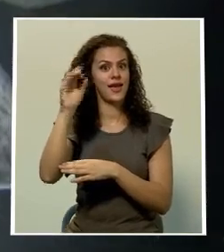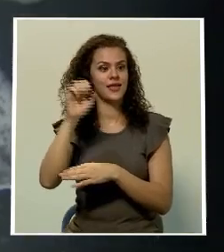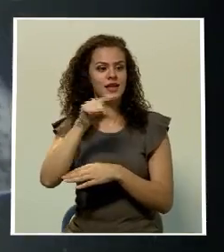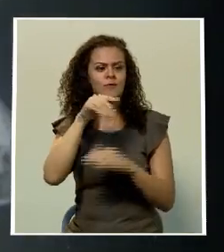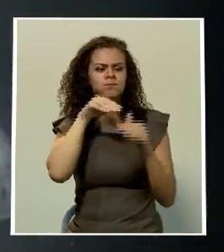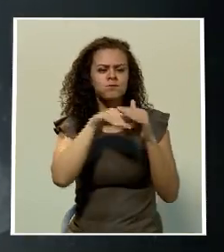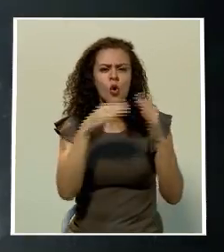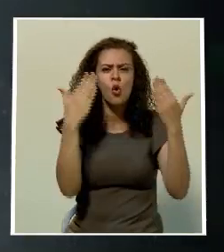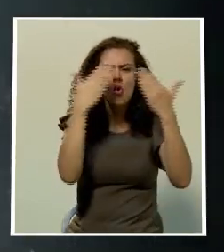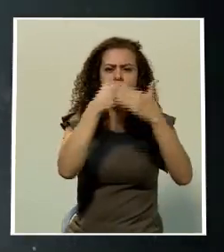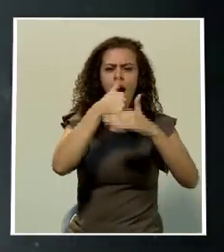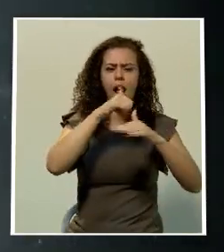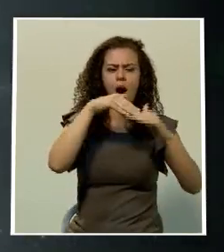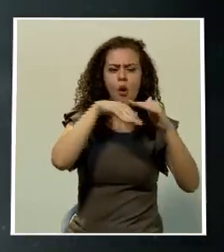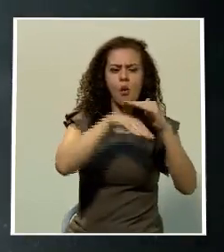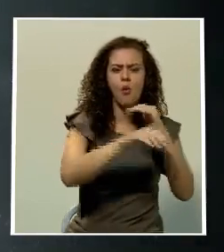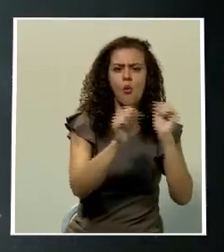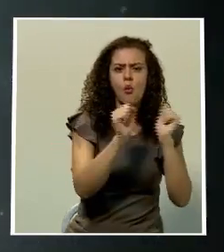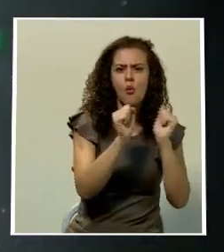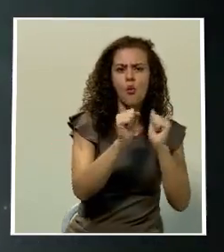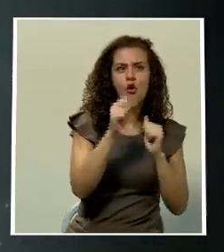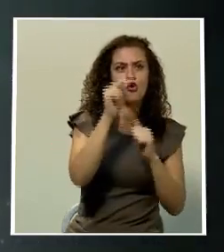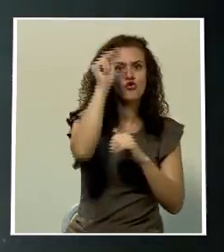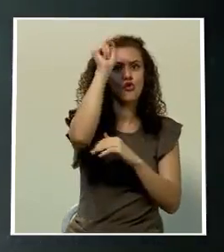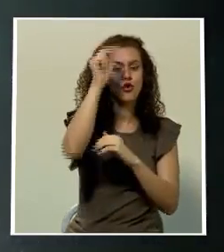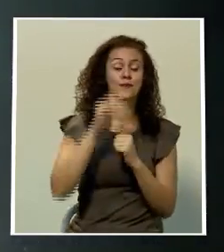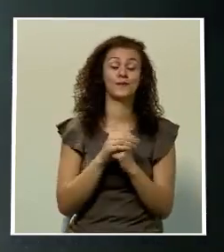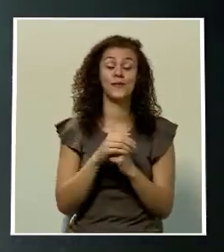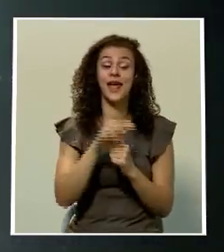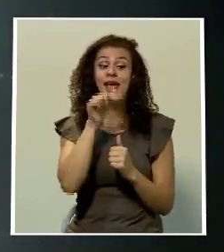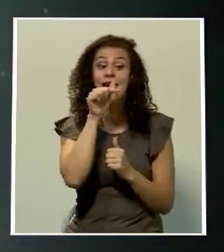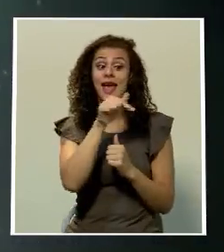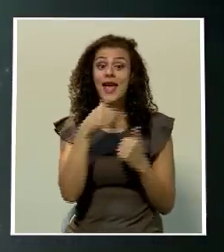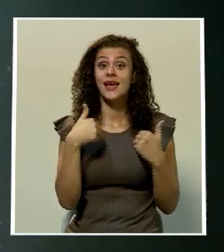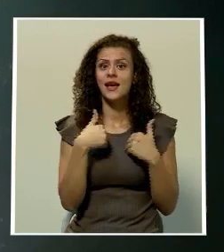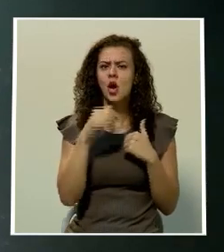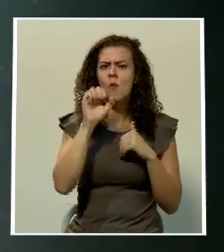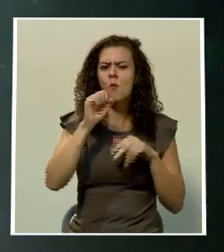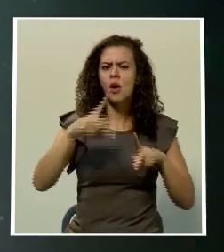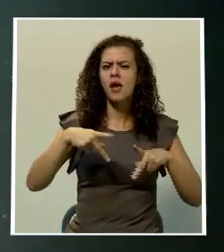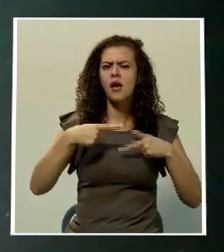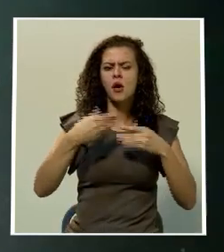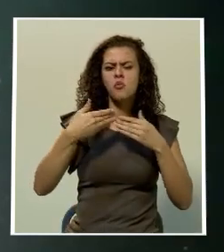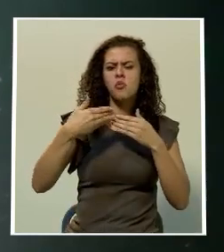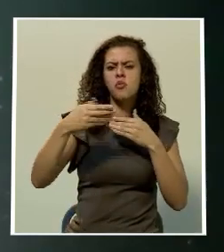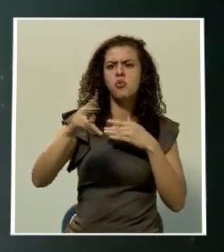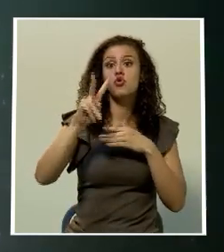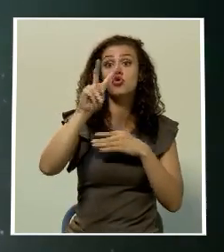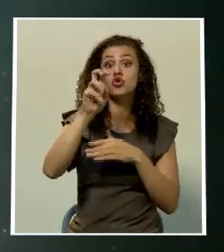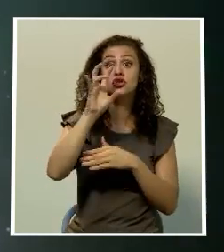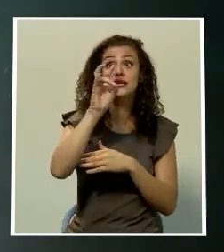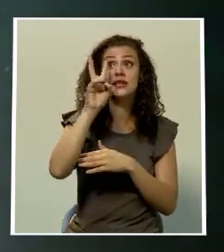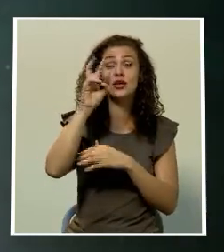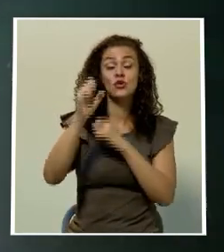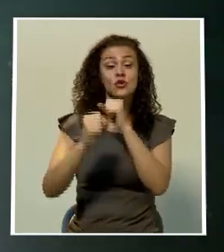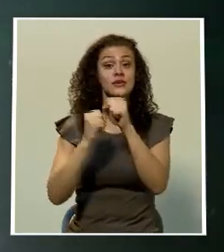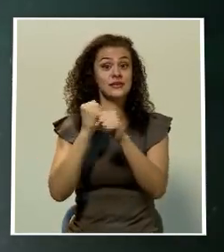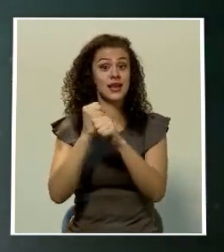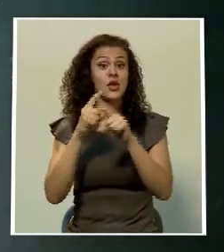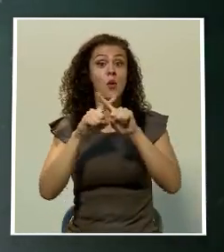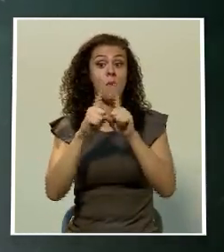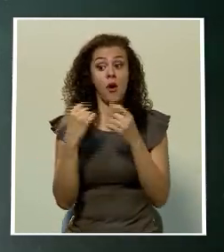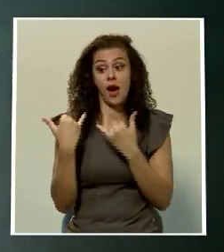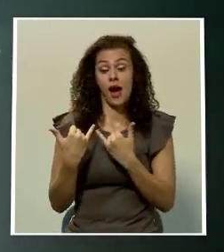las oscuras aguas del Ártico y Atlántico Norte. Esta especie podría vivir hasta 272 años,